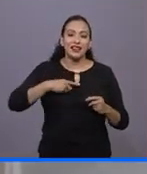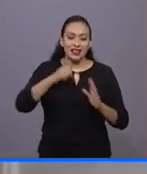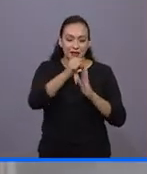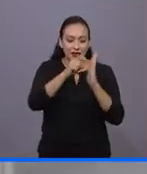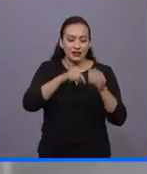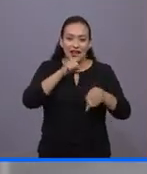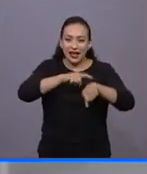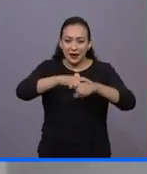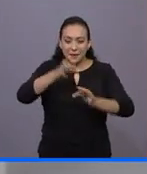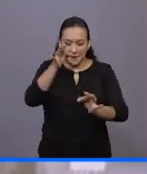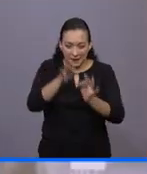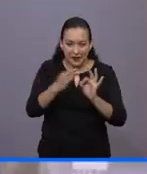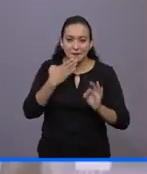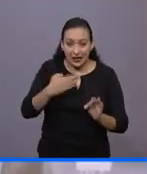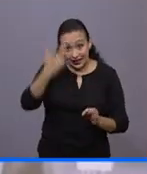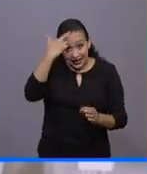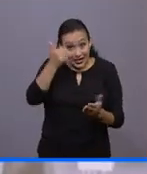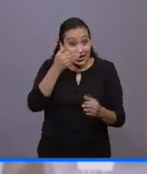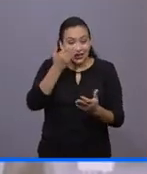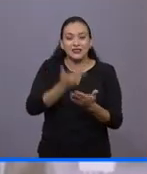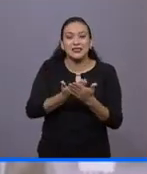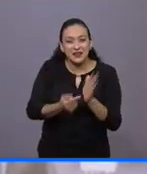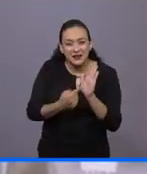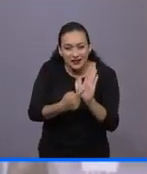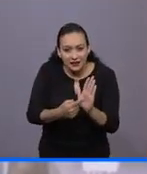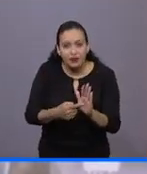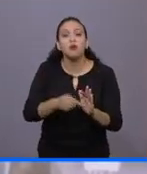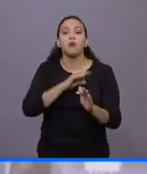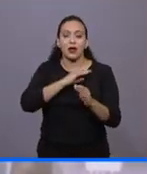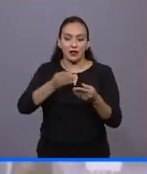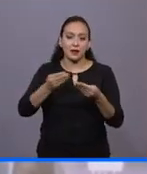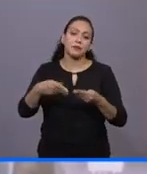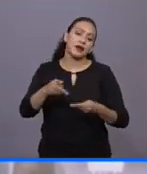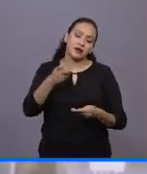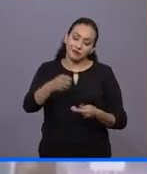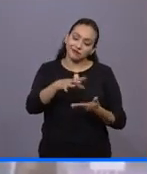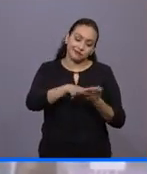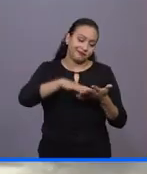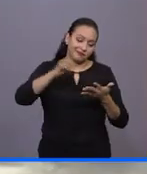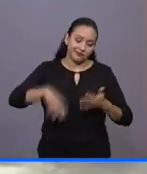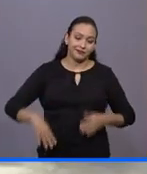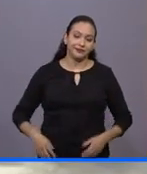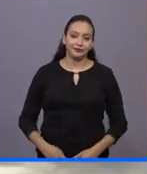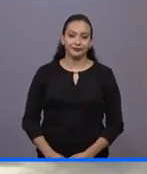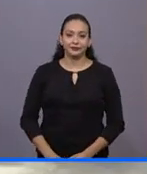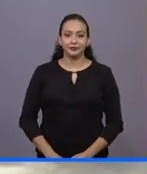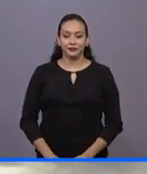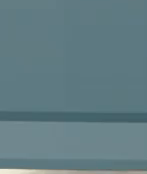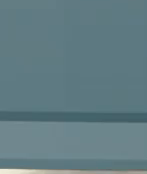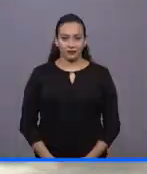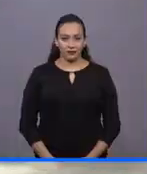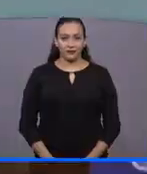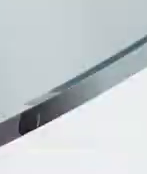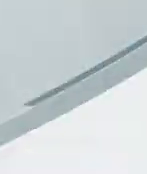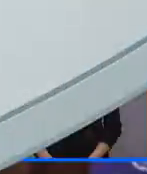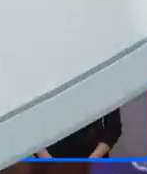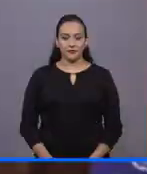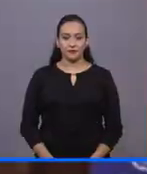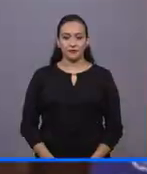y con pruebas que justifiquen su procedencia. Por estas razones se negó la petición.